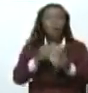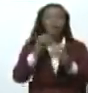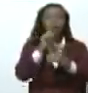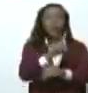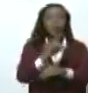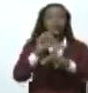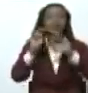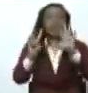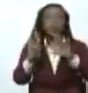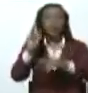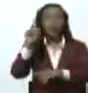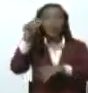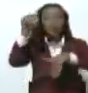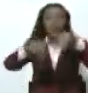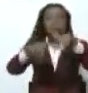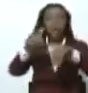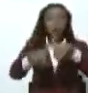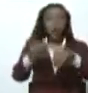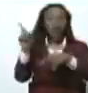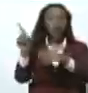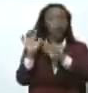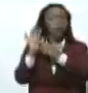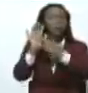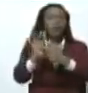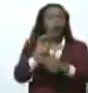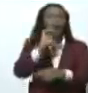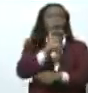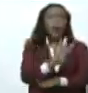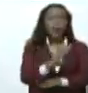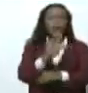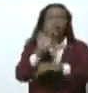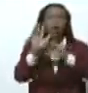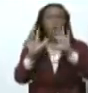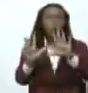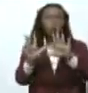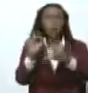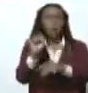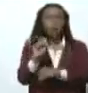64.171 votos, lo que representa el